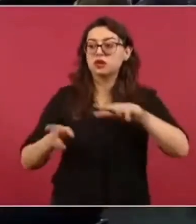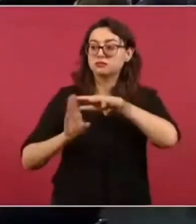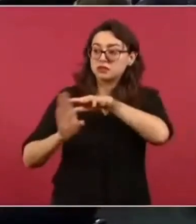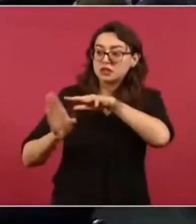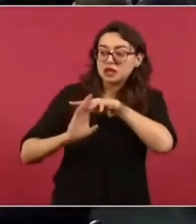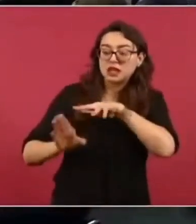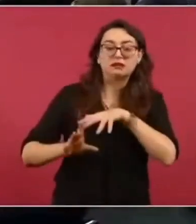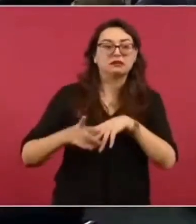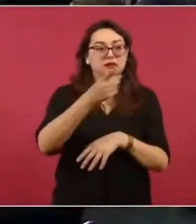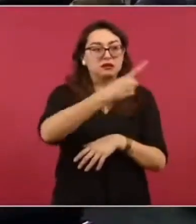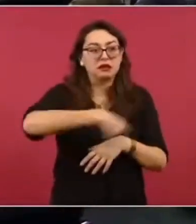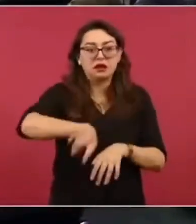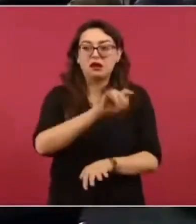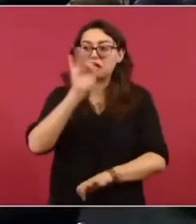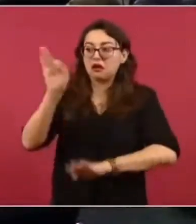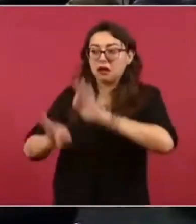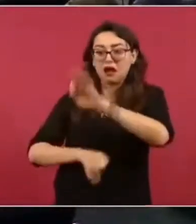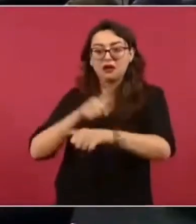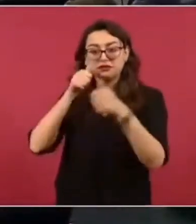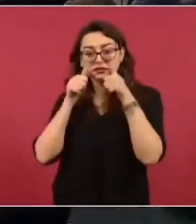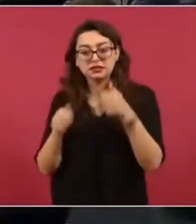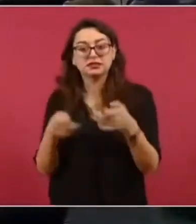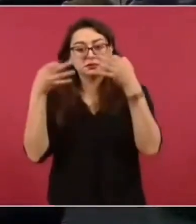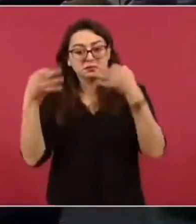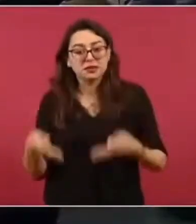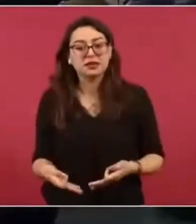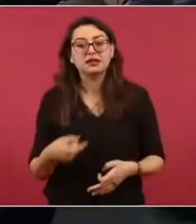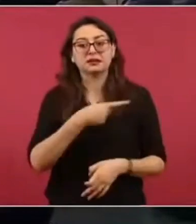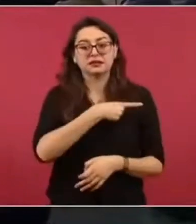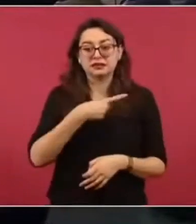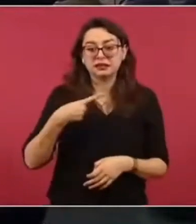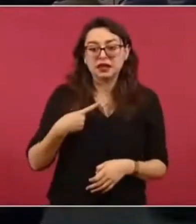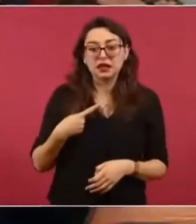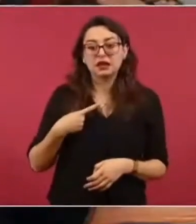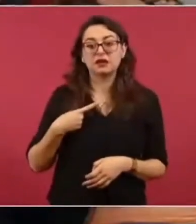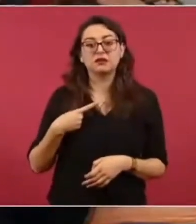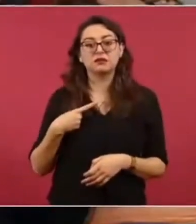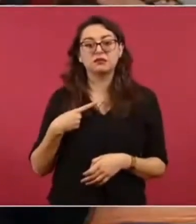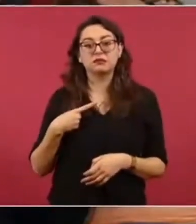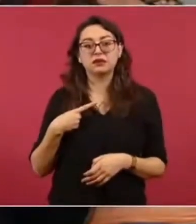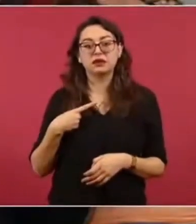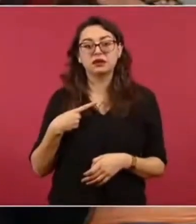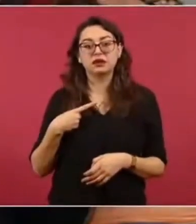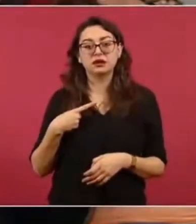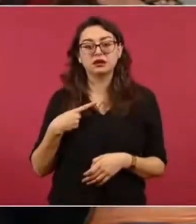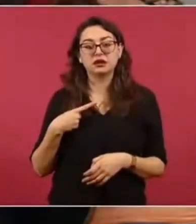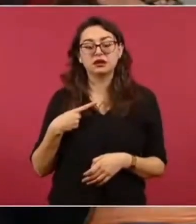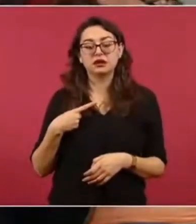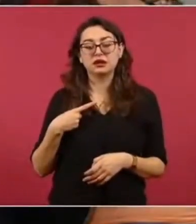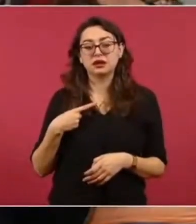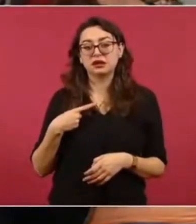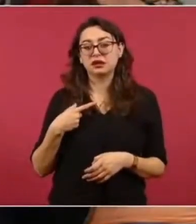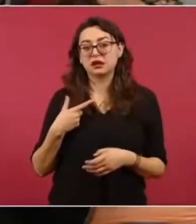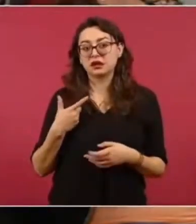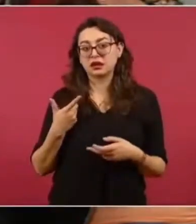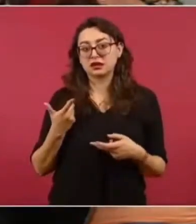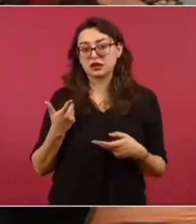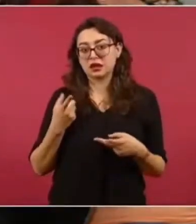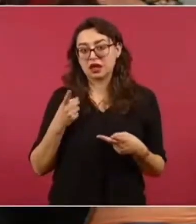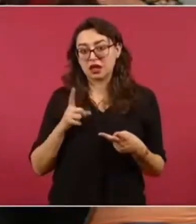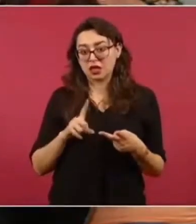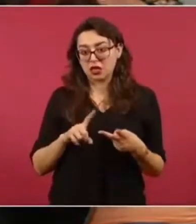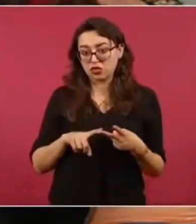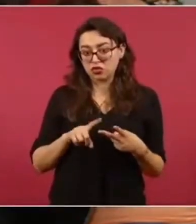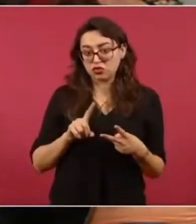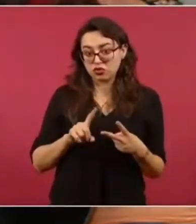si, por ejemplo, en esto, porque faltaba de cubrir las vacantes en protección federal. Aquí